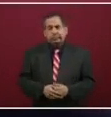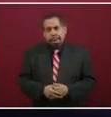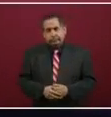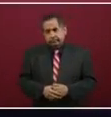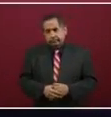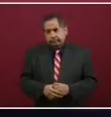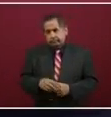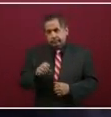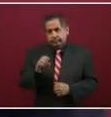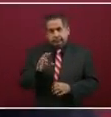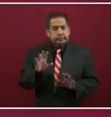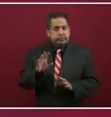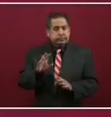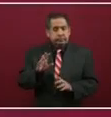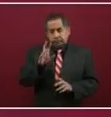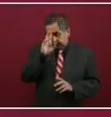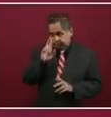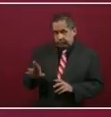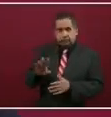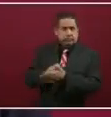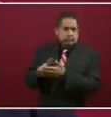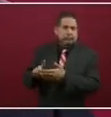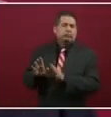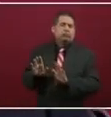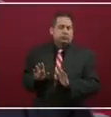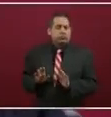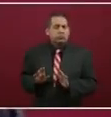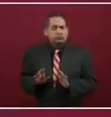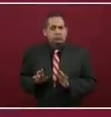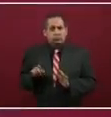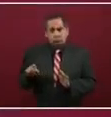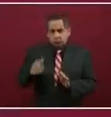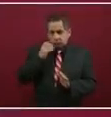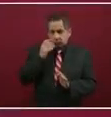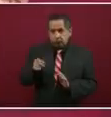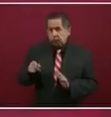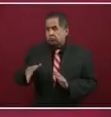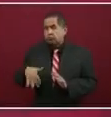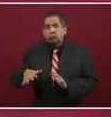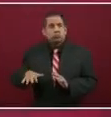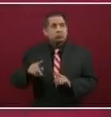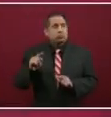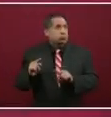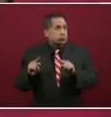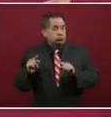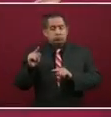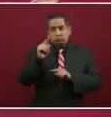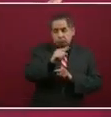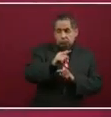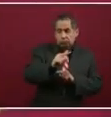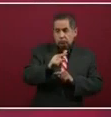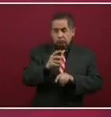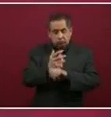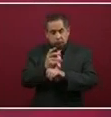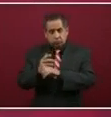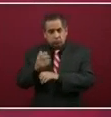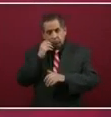sin quitarles su derecho de buscar asilo, de